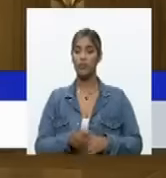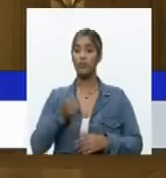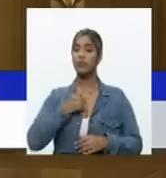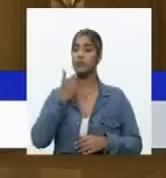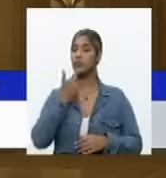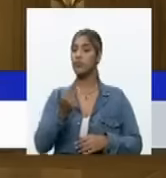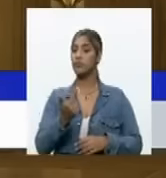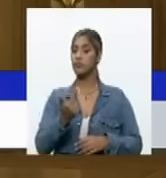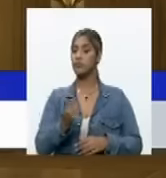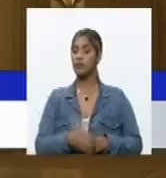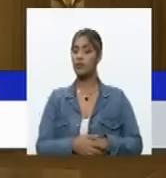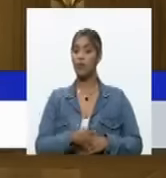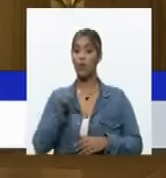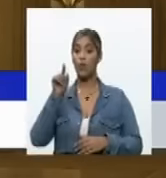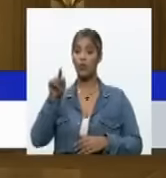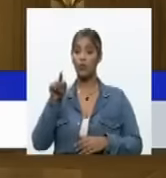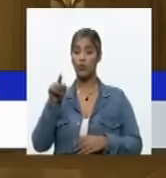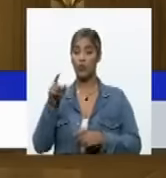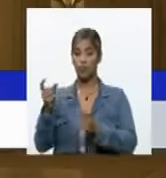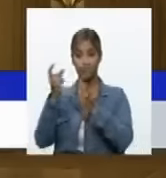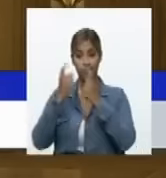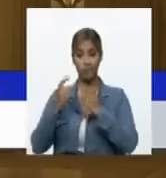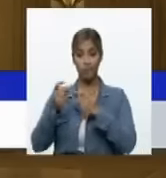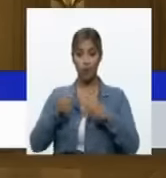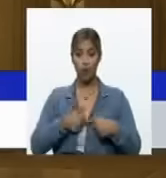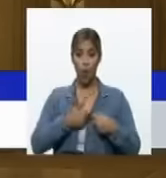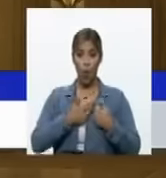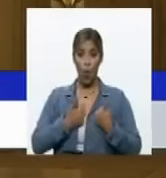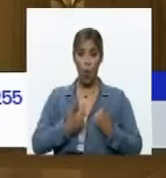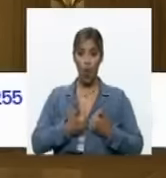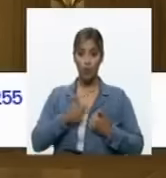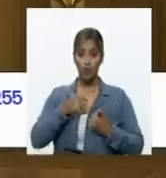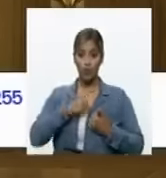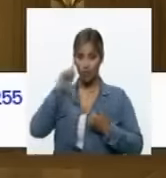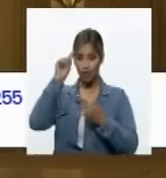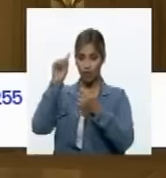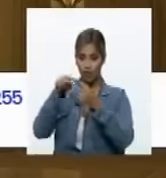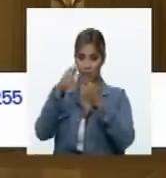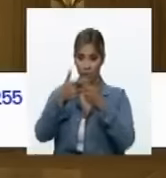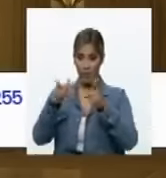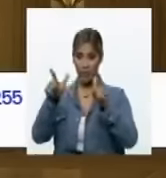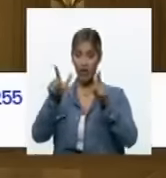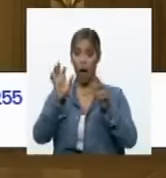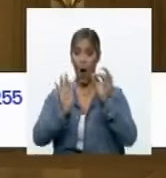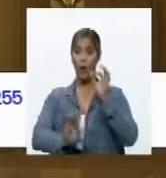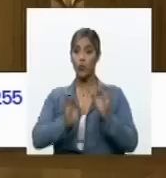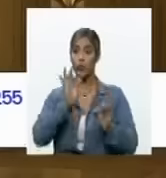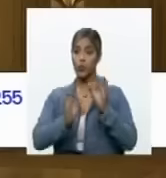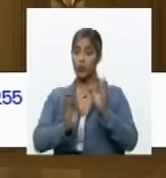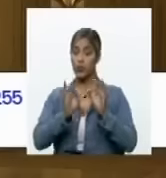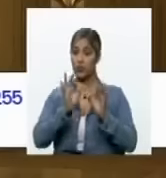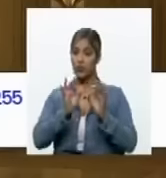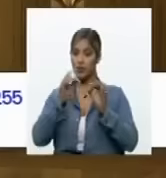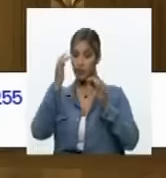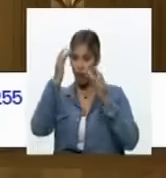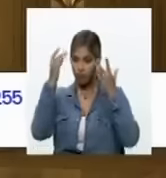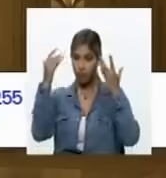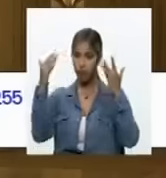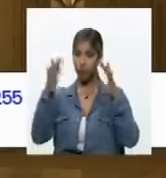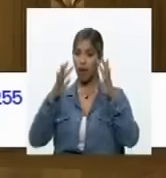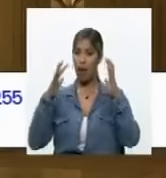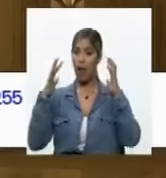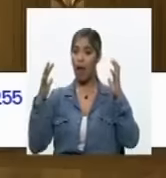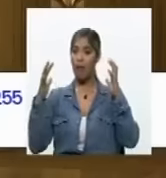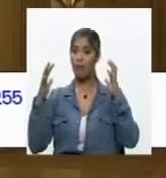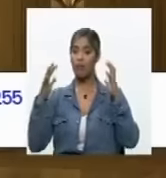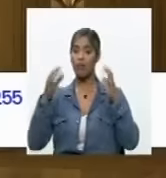así: usted formó mi corazón para la libertad, para la justicia, para lo grande, para lo hermoso.